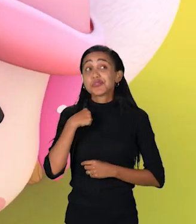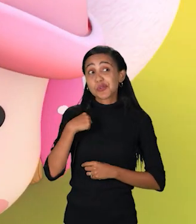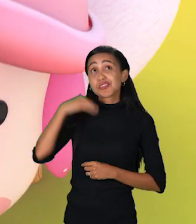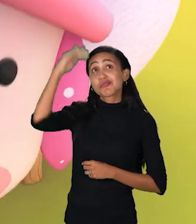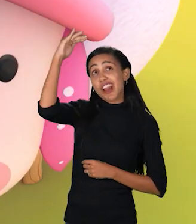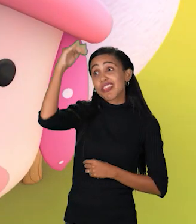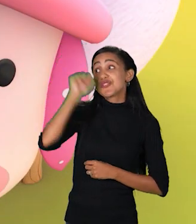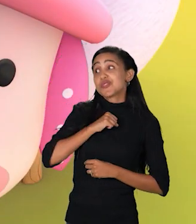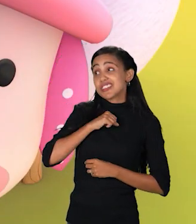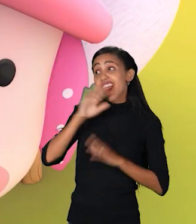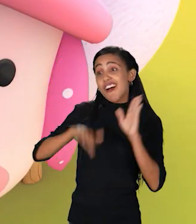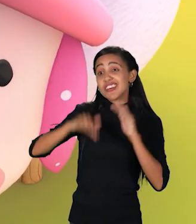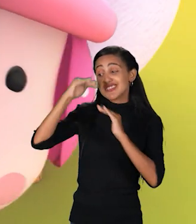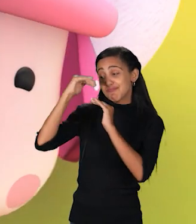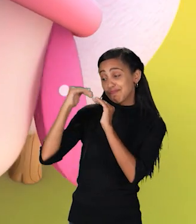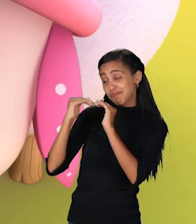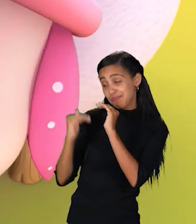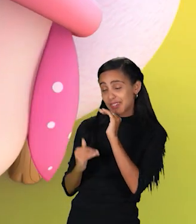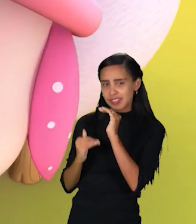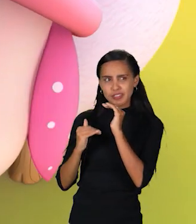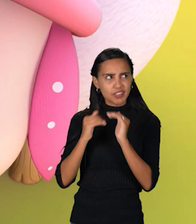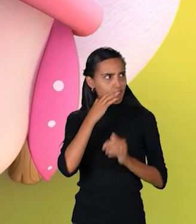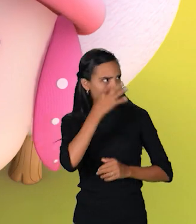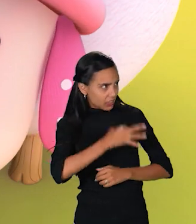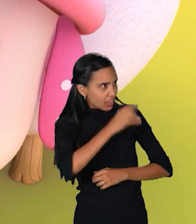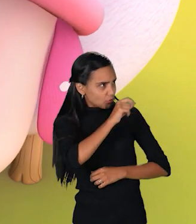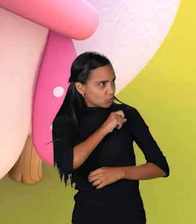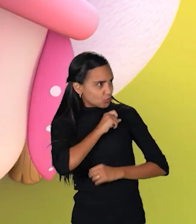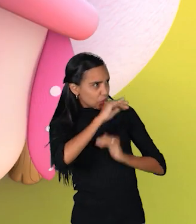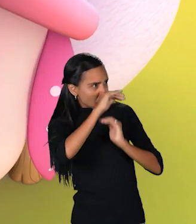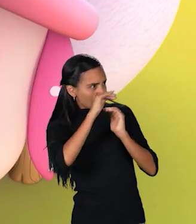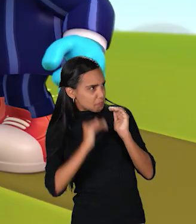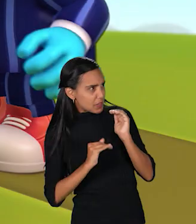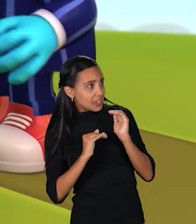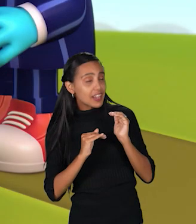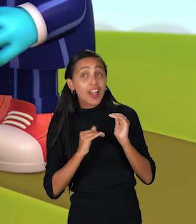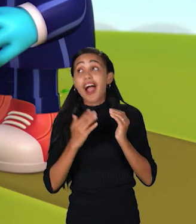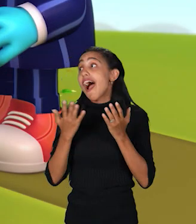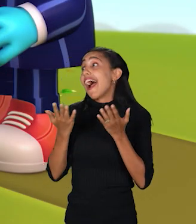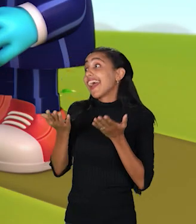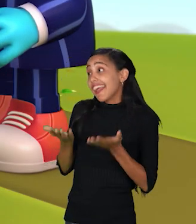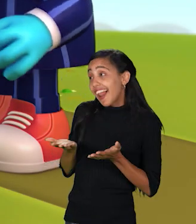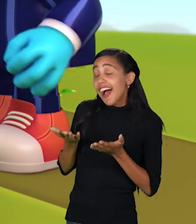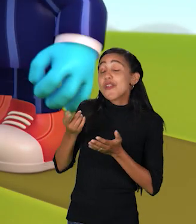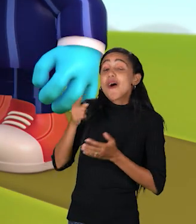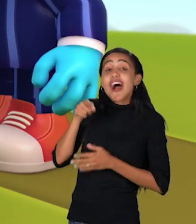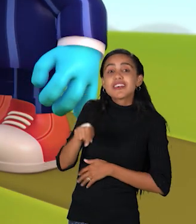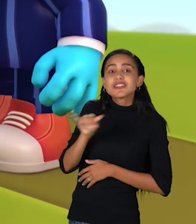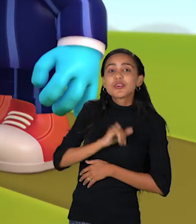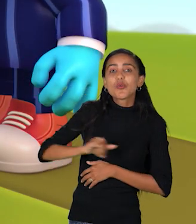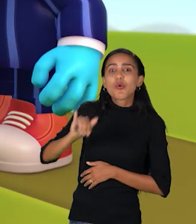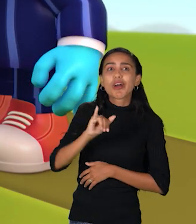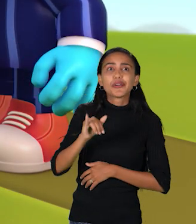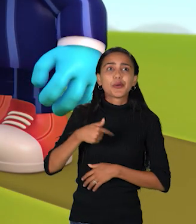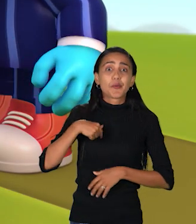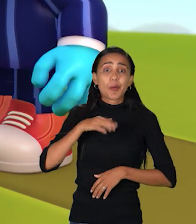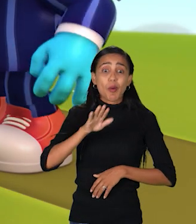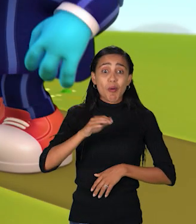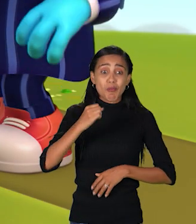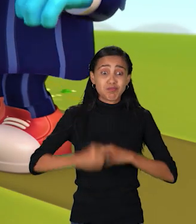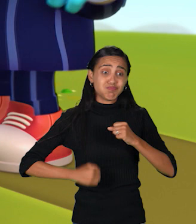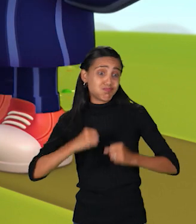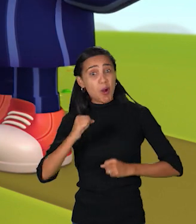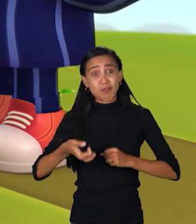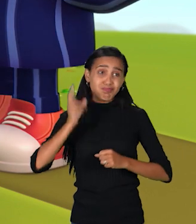más pequeño? ¿Eh? ¿En serio has deseado ser más pequeño? Pues claro, así no haría tanto ruido al caminar y